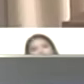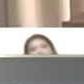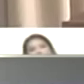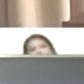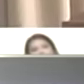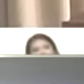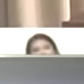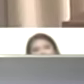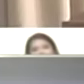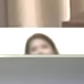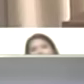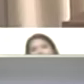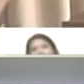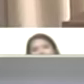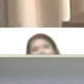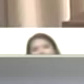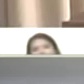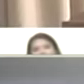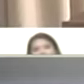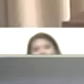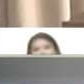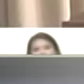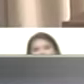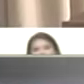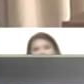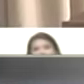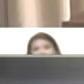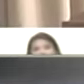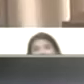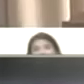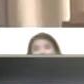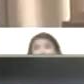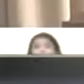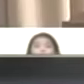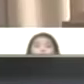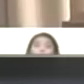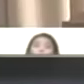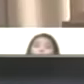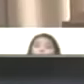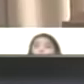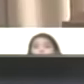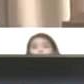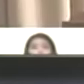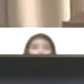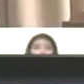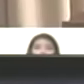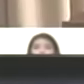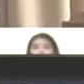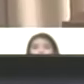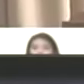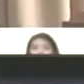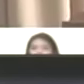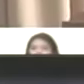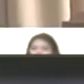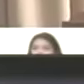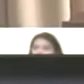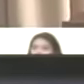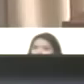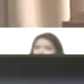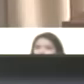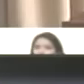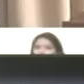personas que los enamoran con canto de sirena o con algún pago, ¿verdad?, que no